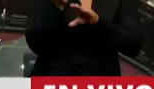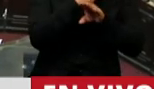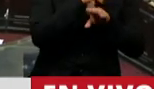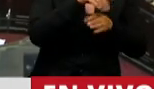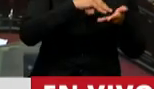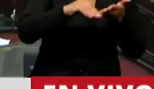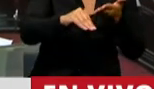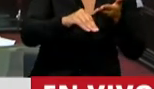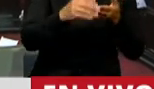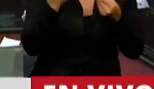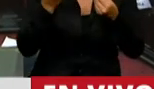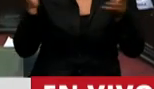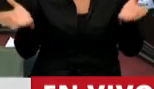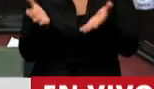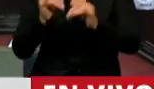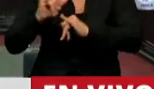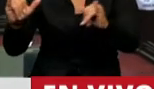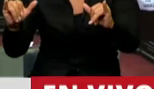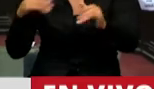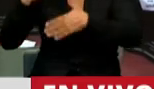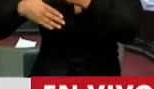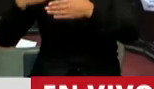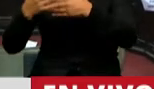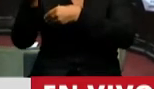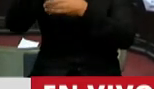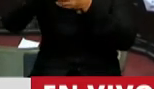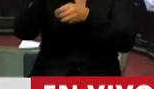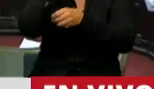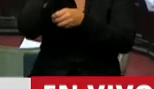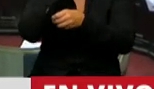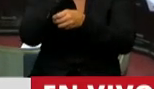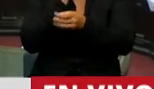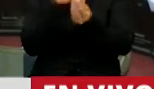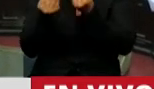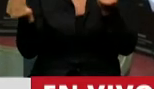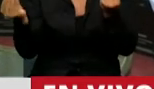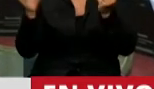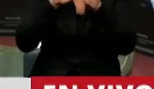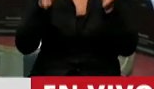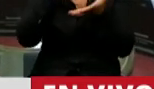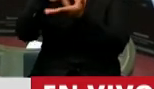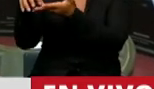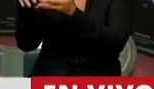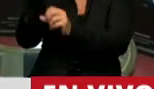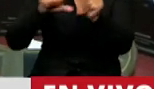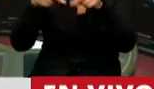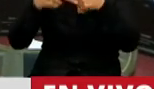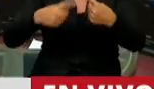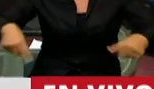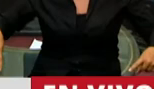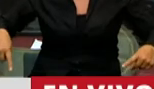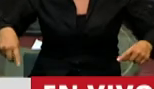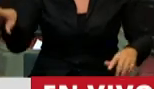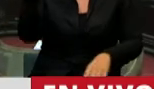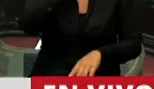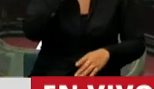por unanimidad, que era para promover el desarrollo, la inclusión de las mujeres en los organismos de ciencia y tecnología. Con esto cierro. Las